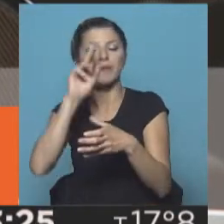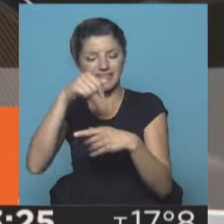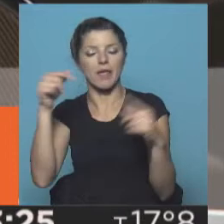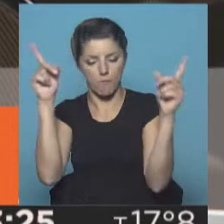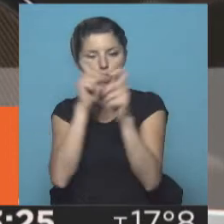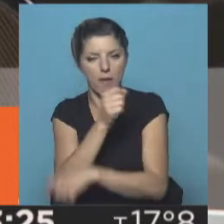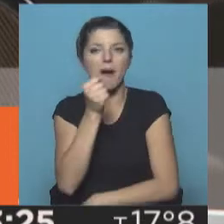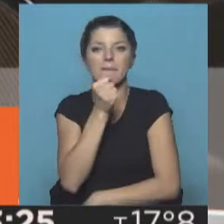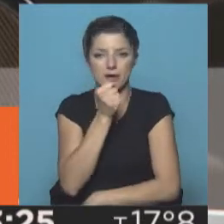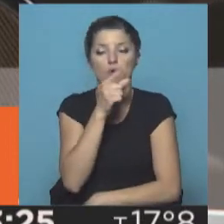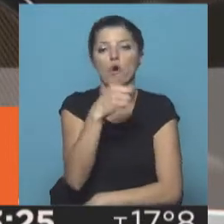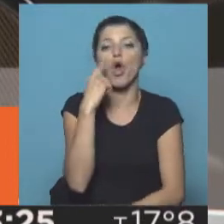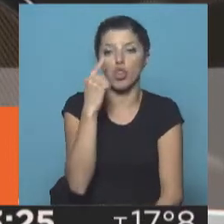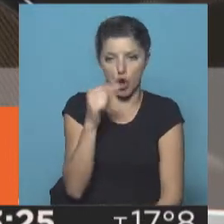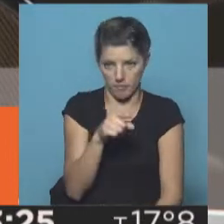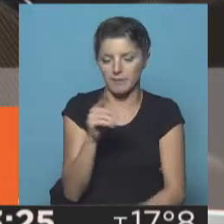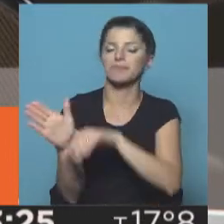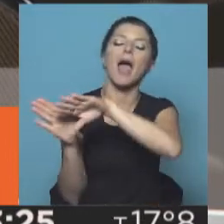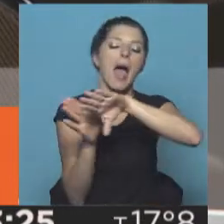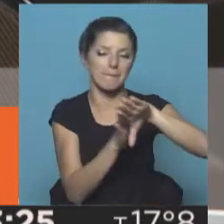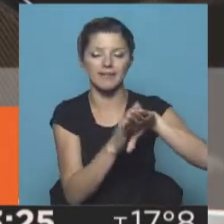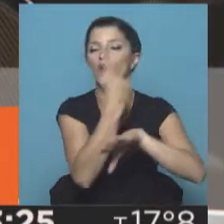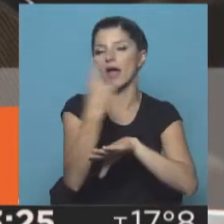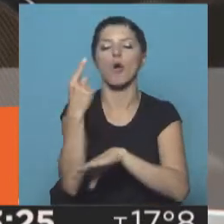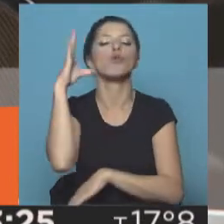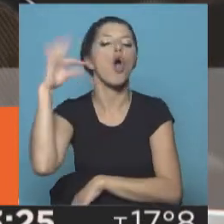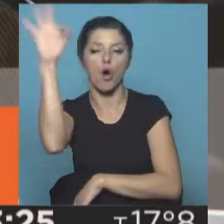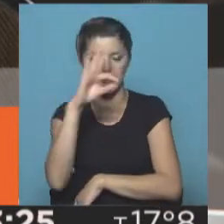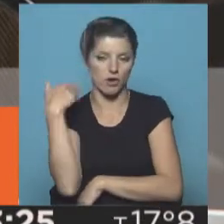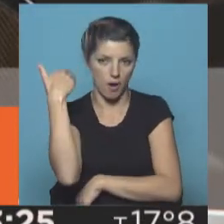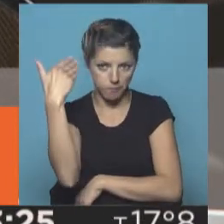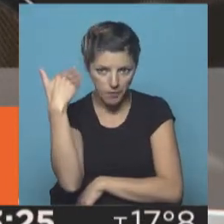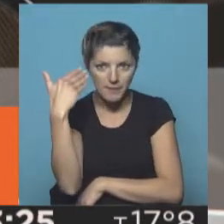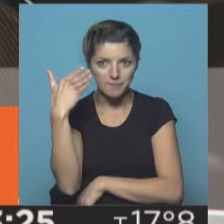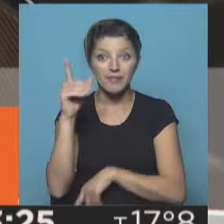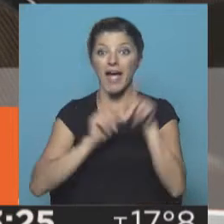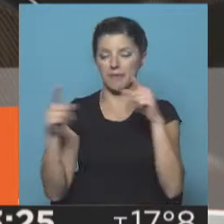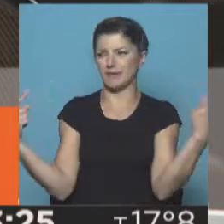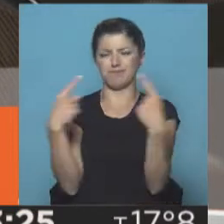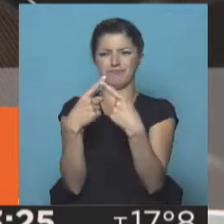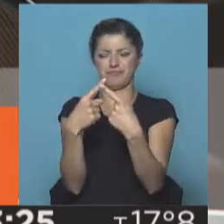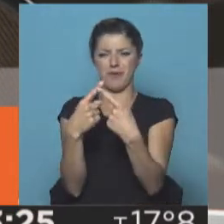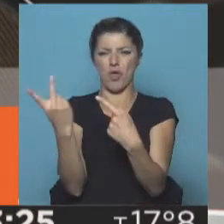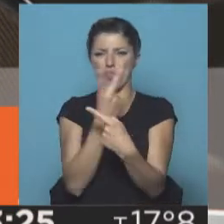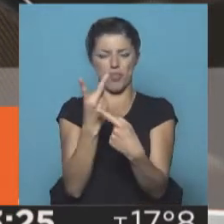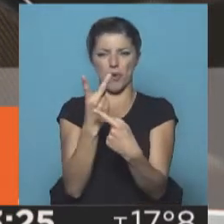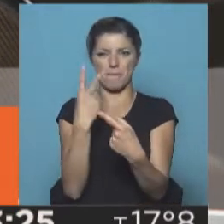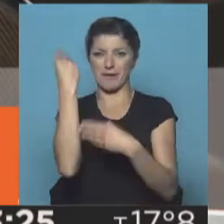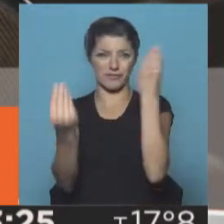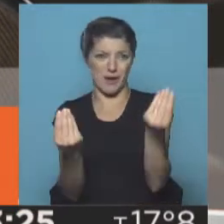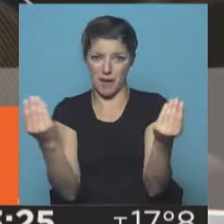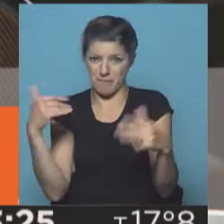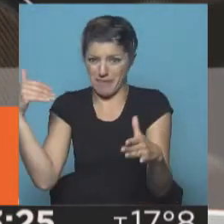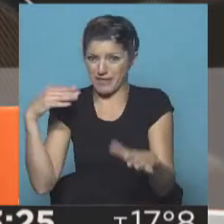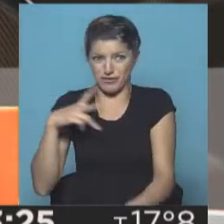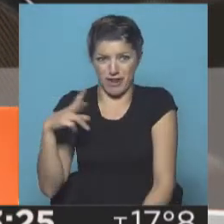con el micrófono de Donald Trump. Esto más allá de lo que decían, esto más allá de que por momentos la discusión era delirante entre dos multimillonarios, con la